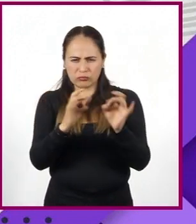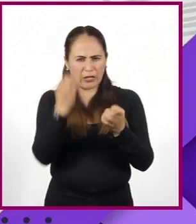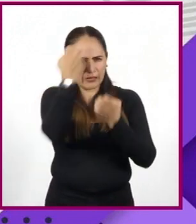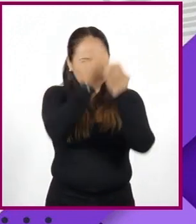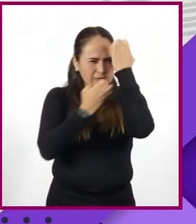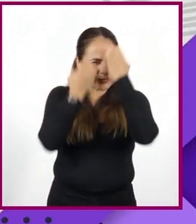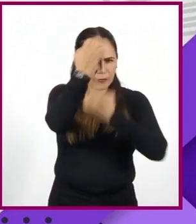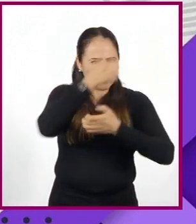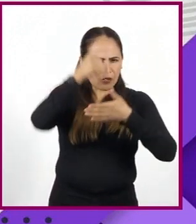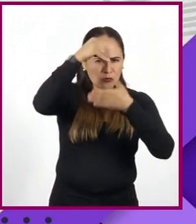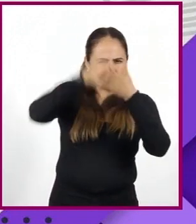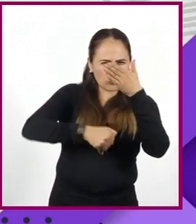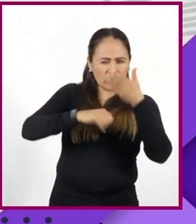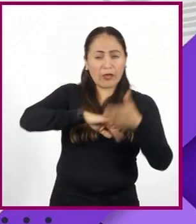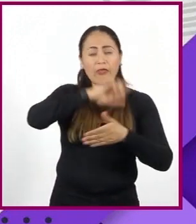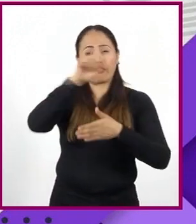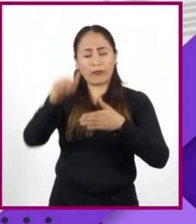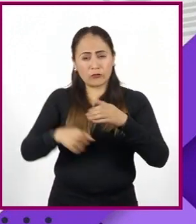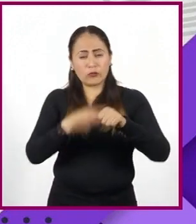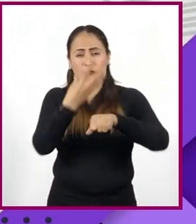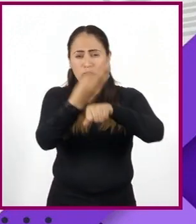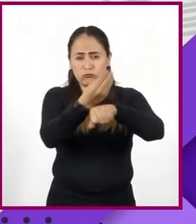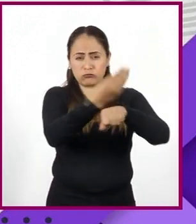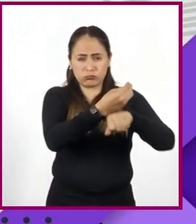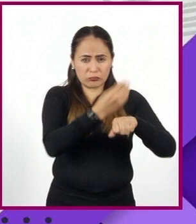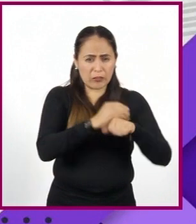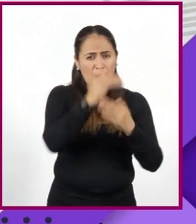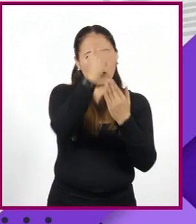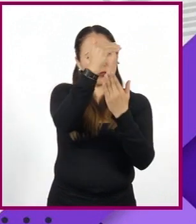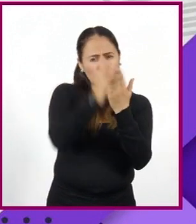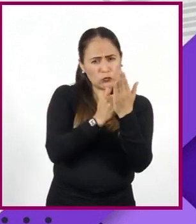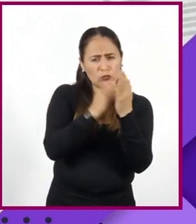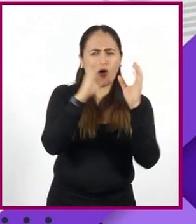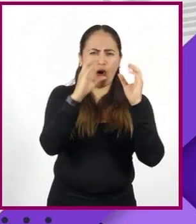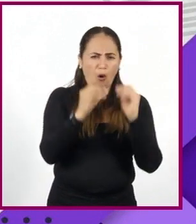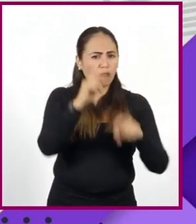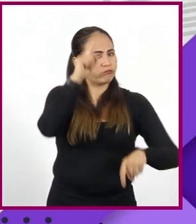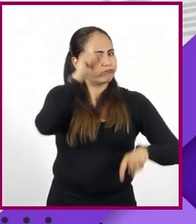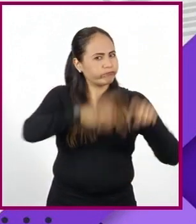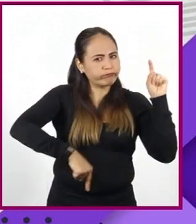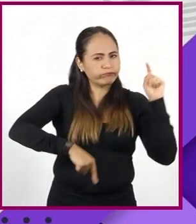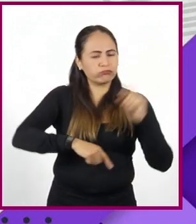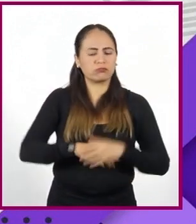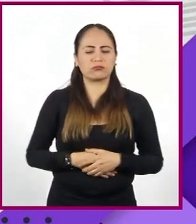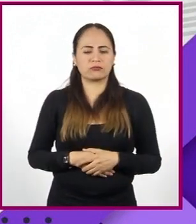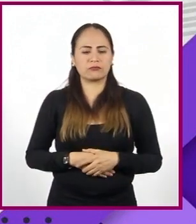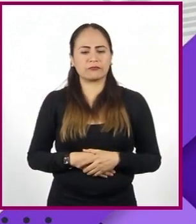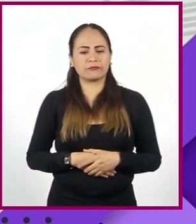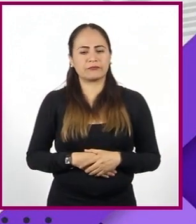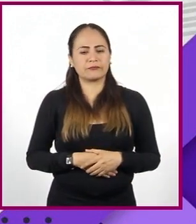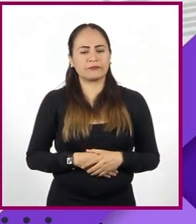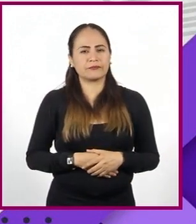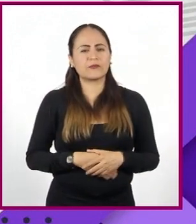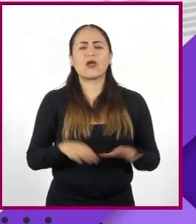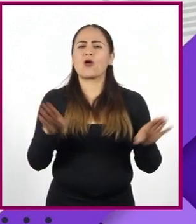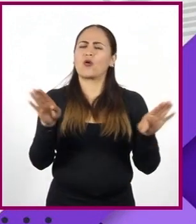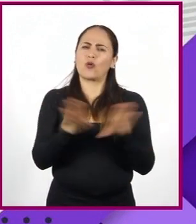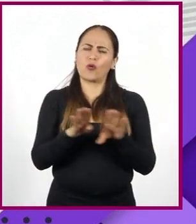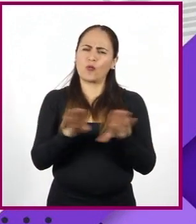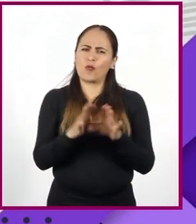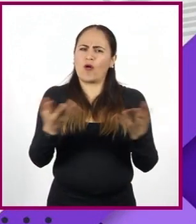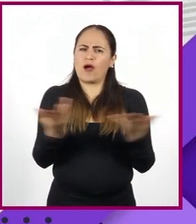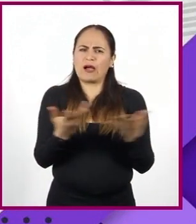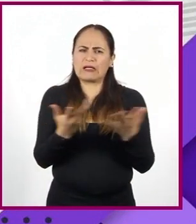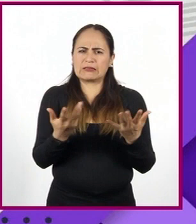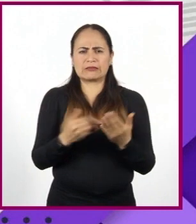problemática y a proponer una solución para minorarla o erradicarla. Para poder llevarlo a cabo requerimos